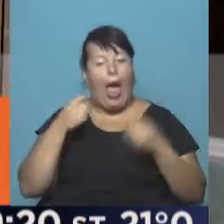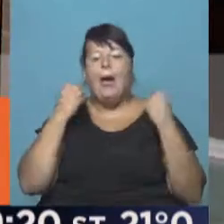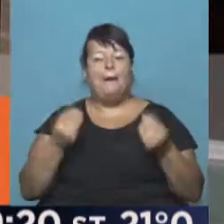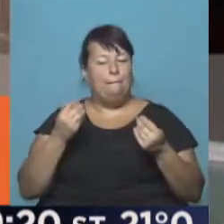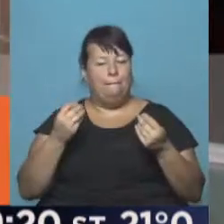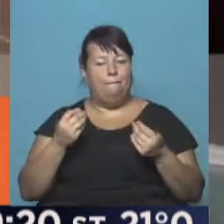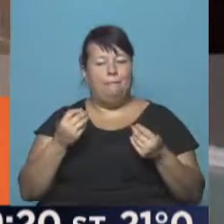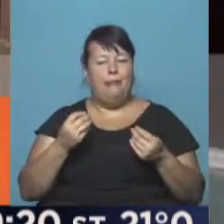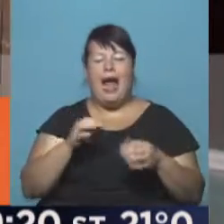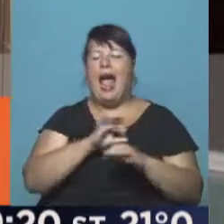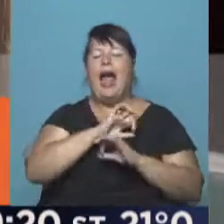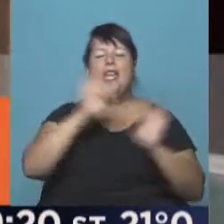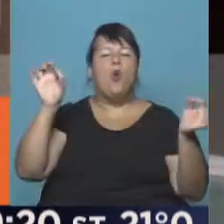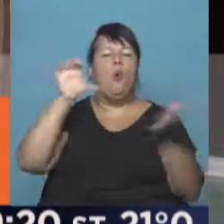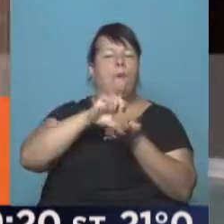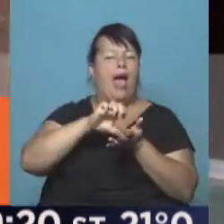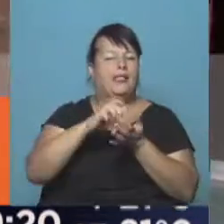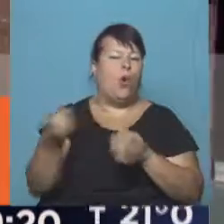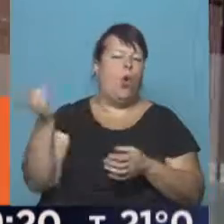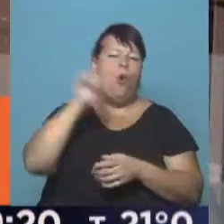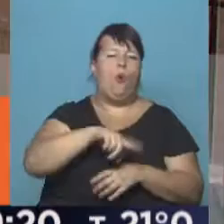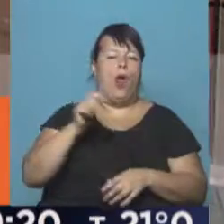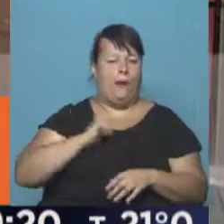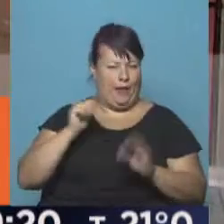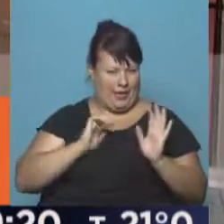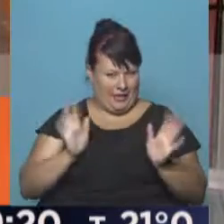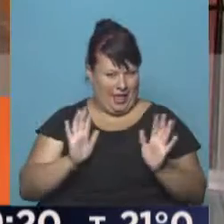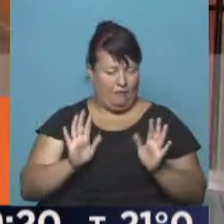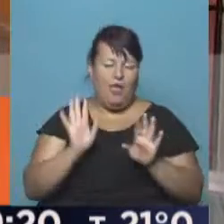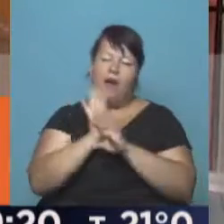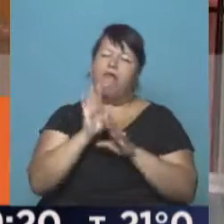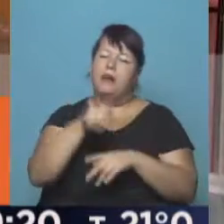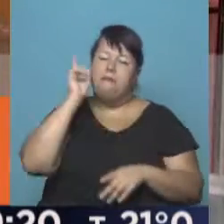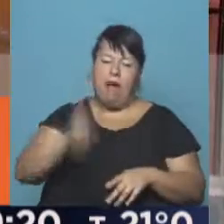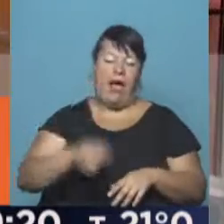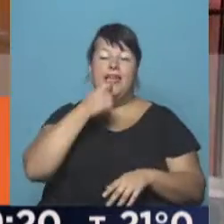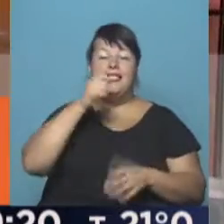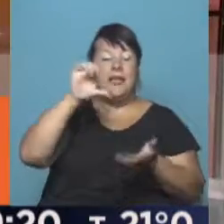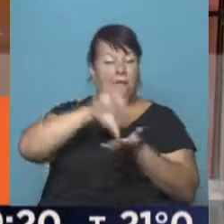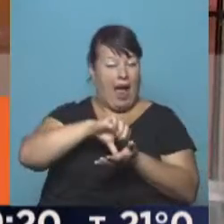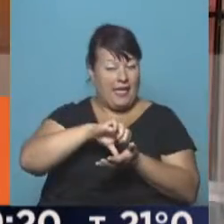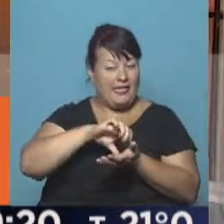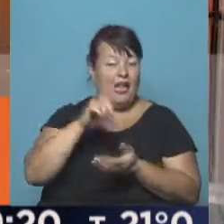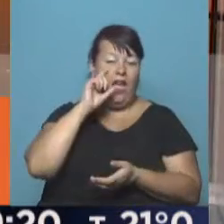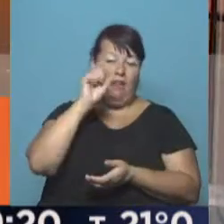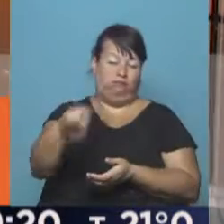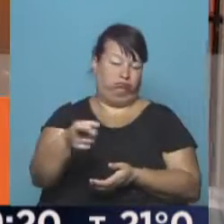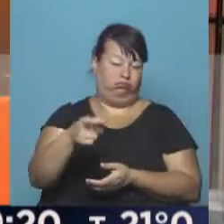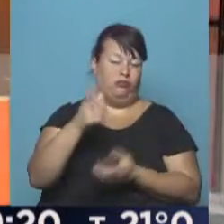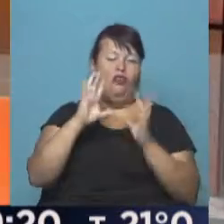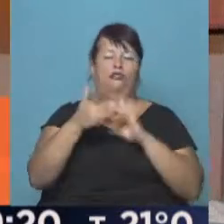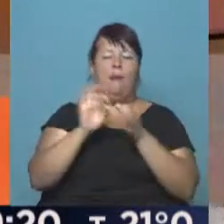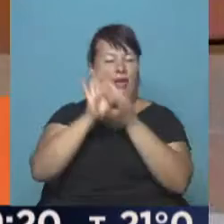que ningún país pudiera volver a una dictadura militar. Entonces estableció, si un país deja de cumplir el